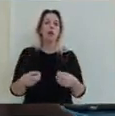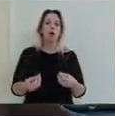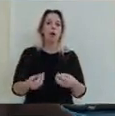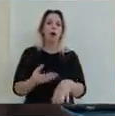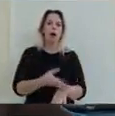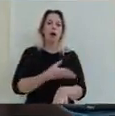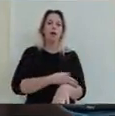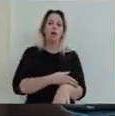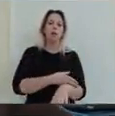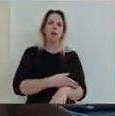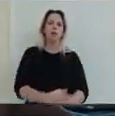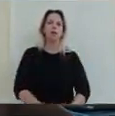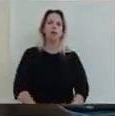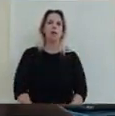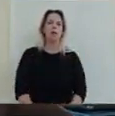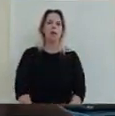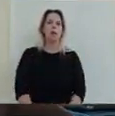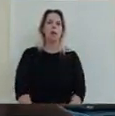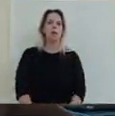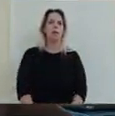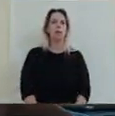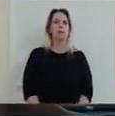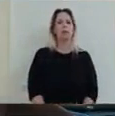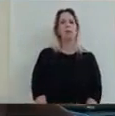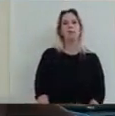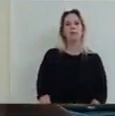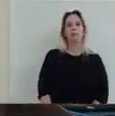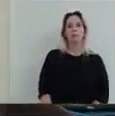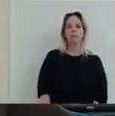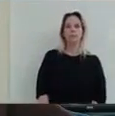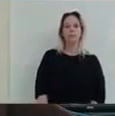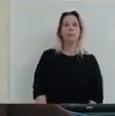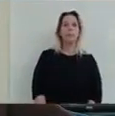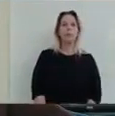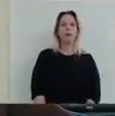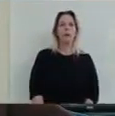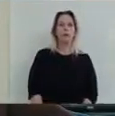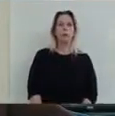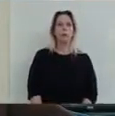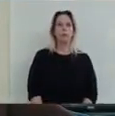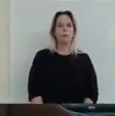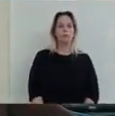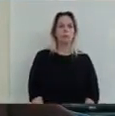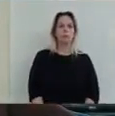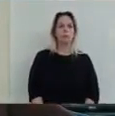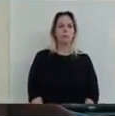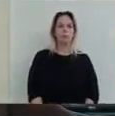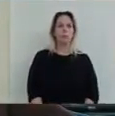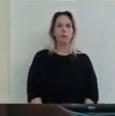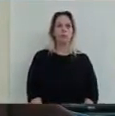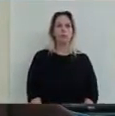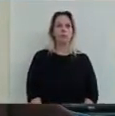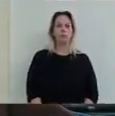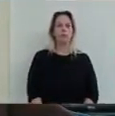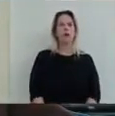abril. Supongo que es en abril. Bien. Si es durante el mes de abril,